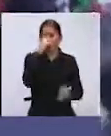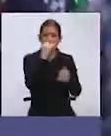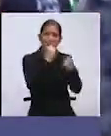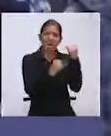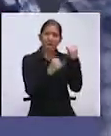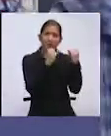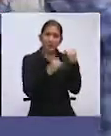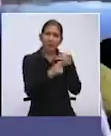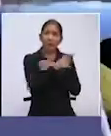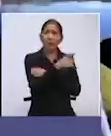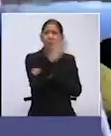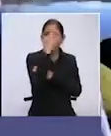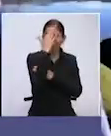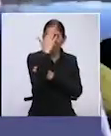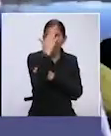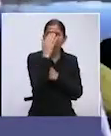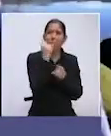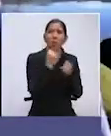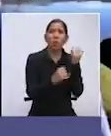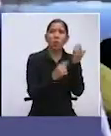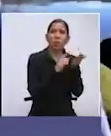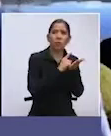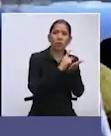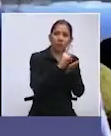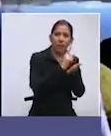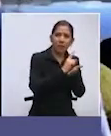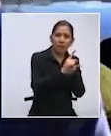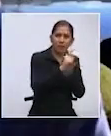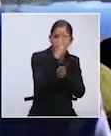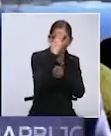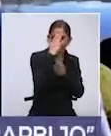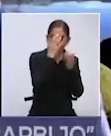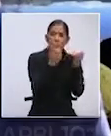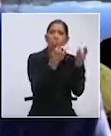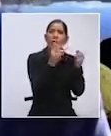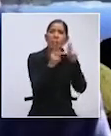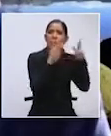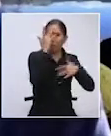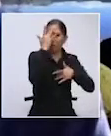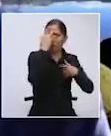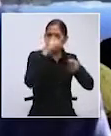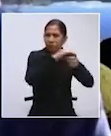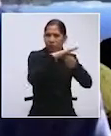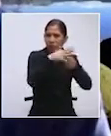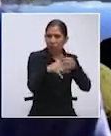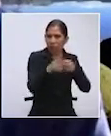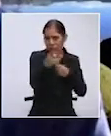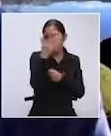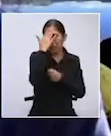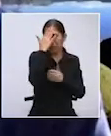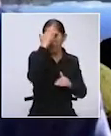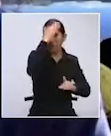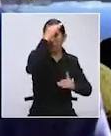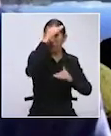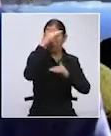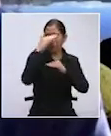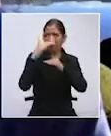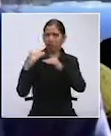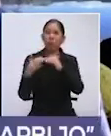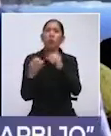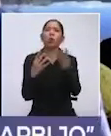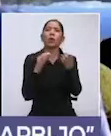en estas últimas semanas, ¿cuántos son los casos que se han reportado, tomando en cuenta que, claro, se ha informado que existe una disminución de los casos